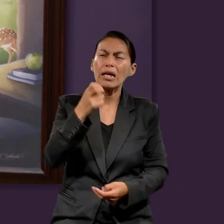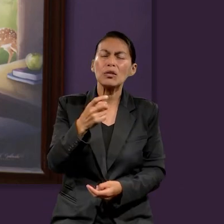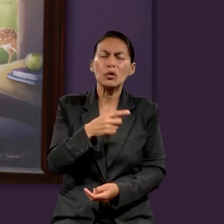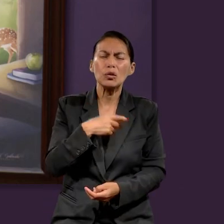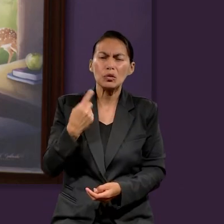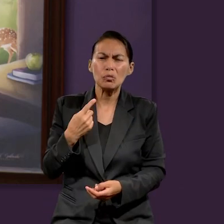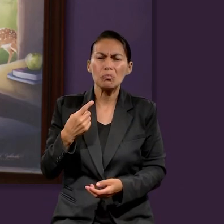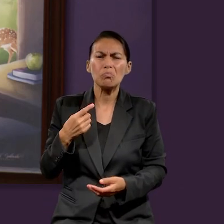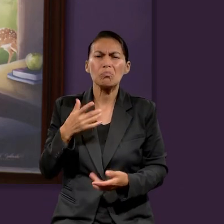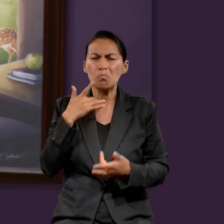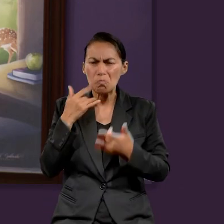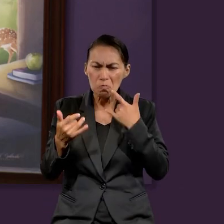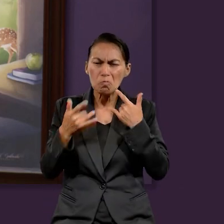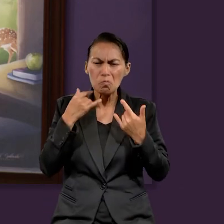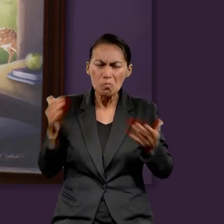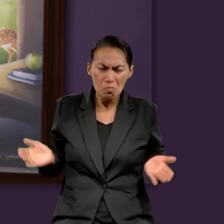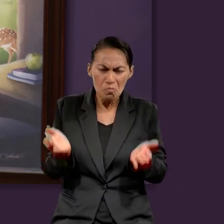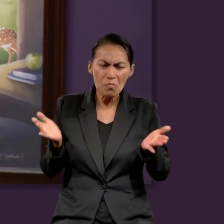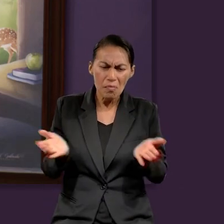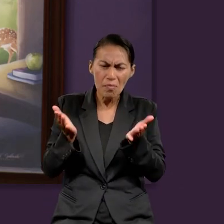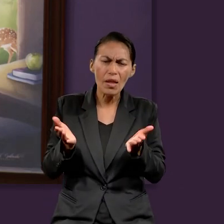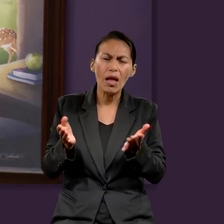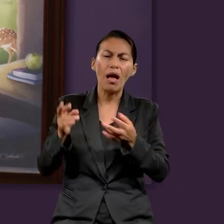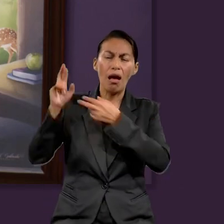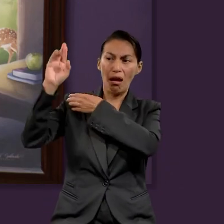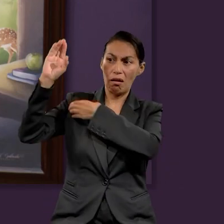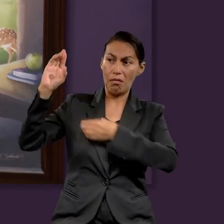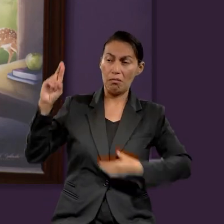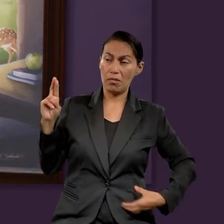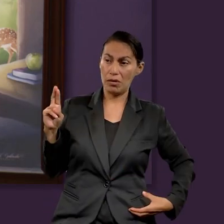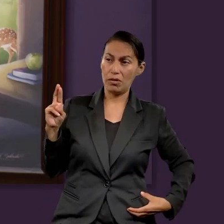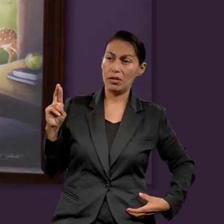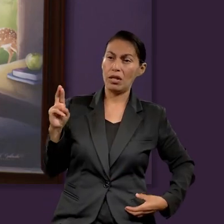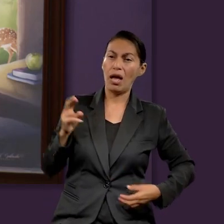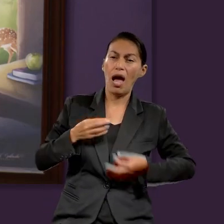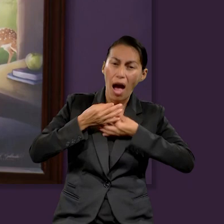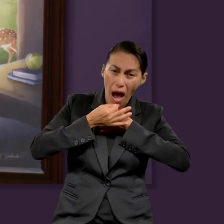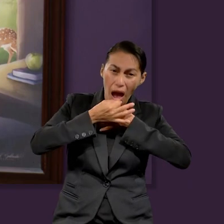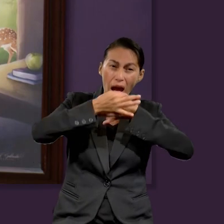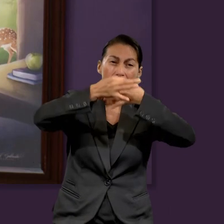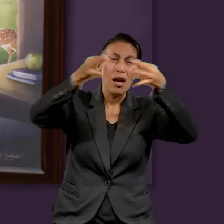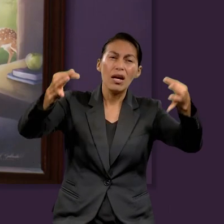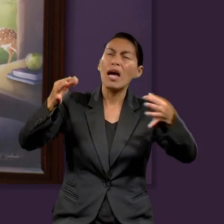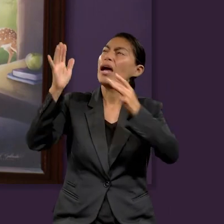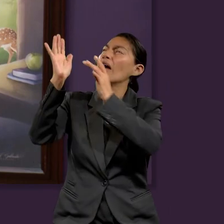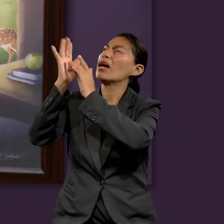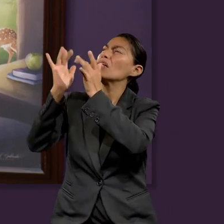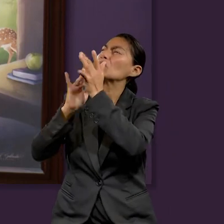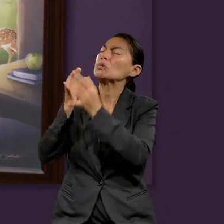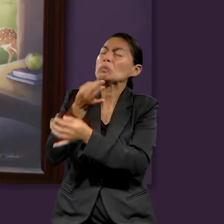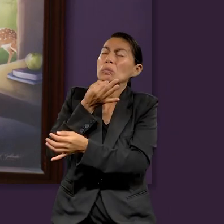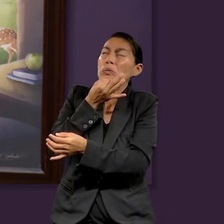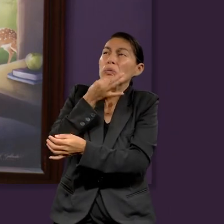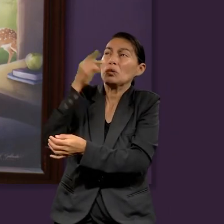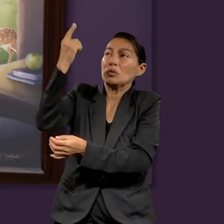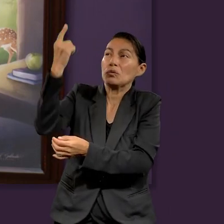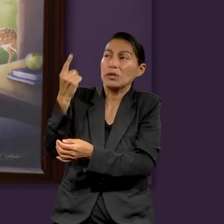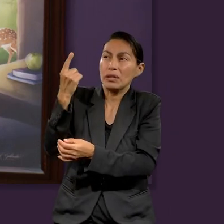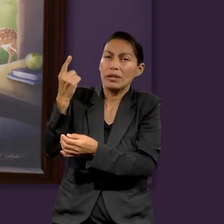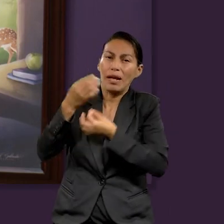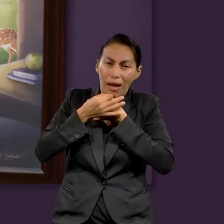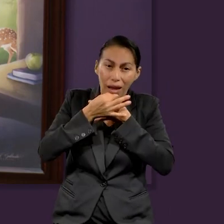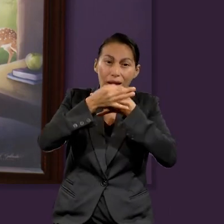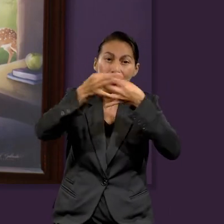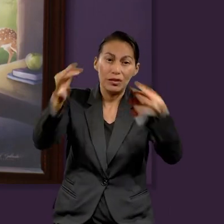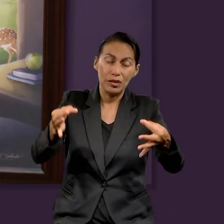creo que eso es algo que nos impulsa aún más a nosotros como guías mayores el compartir que Jesús viene pronto y